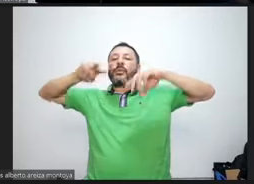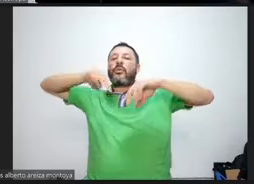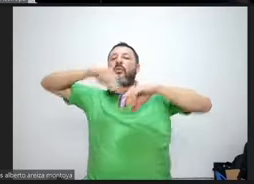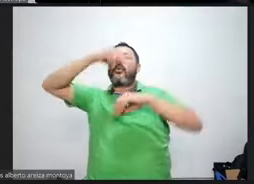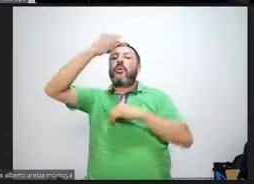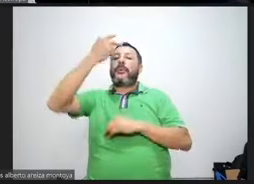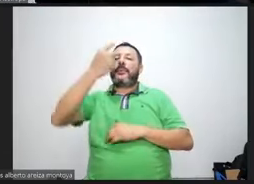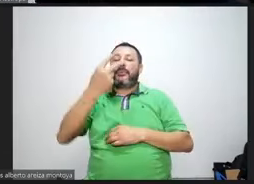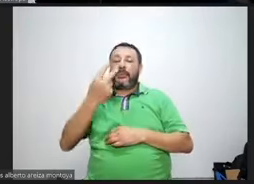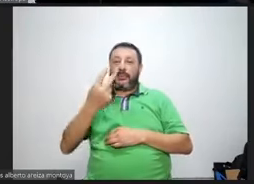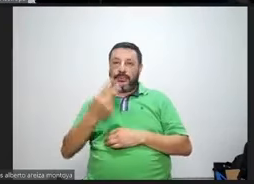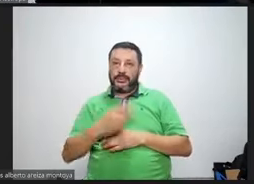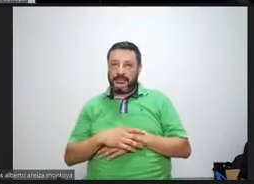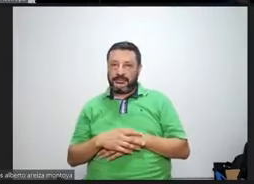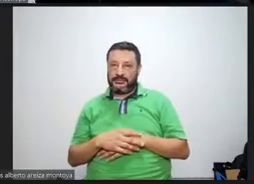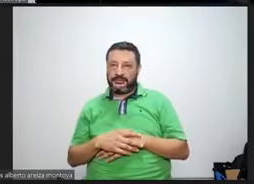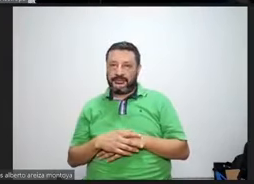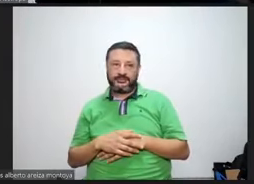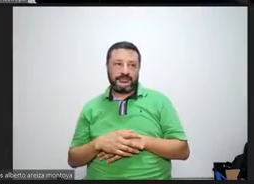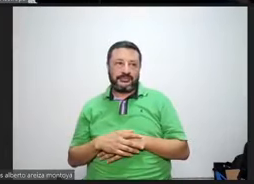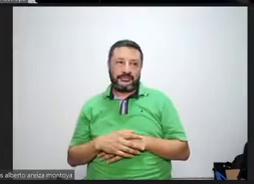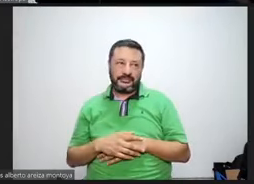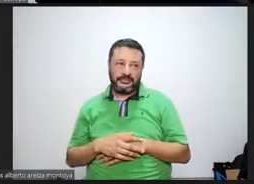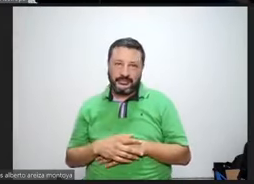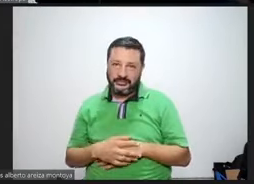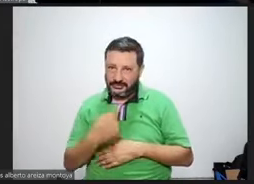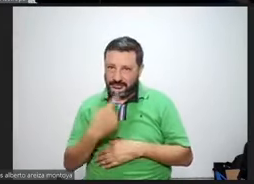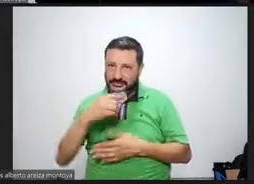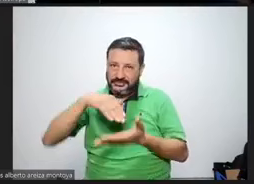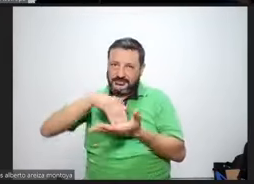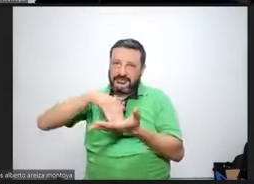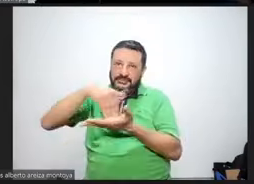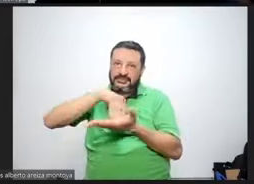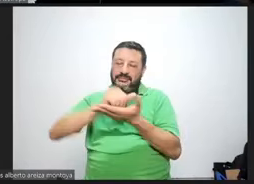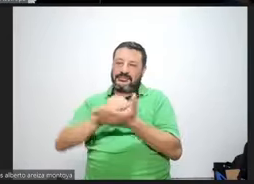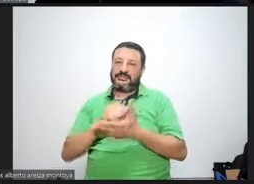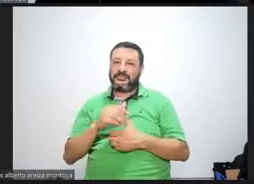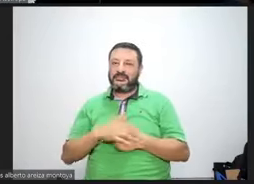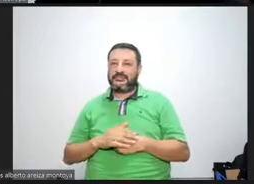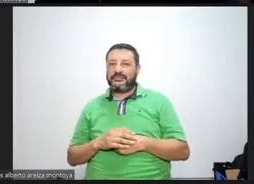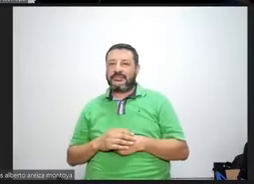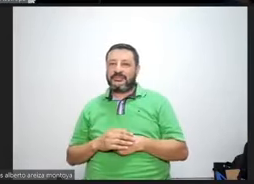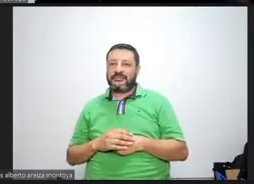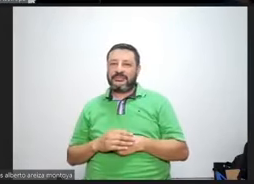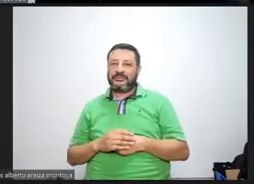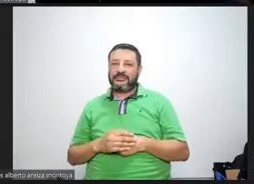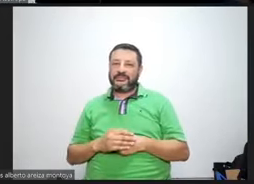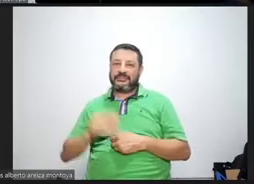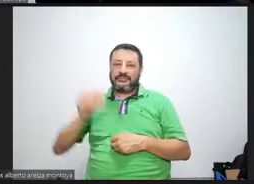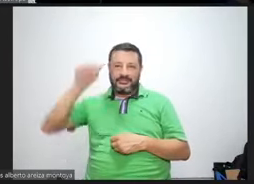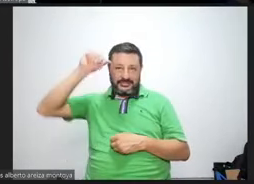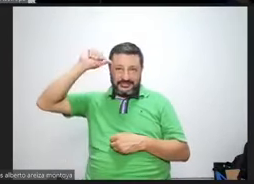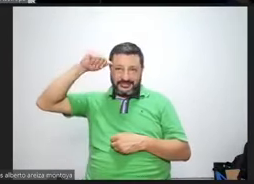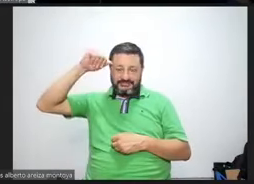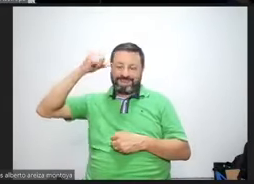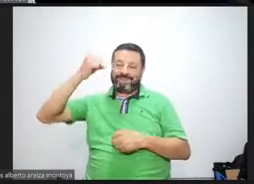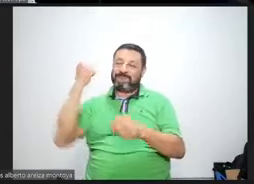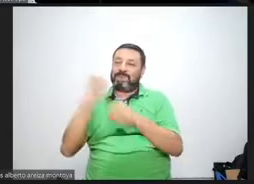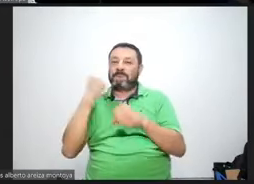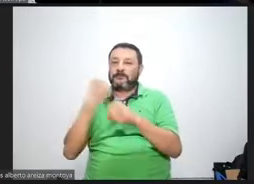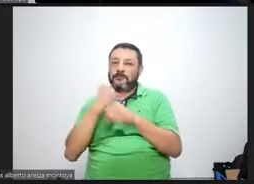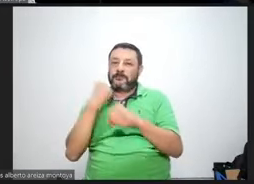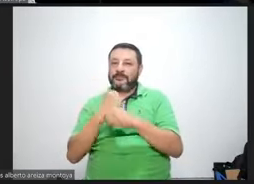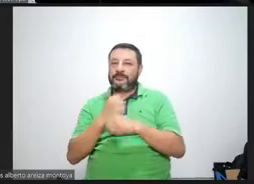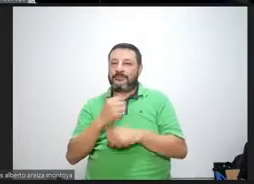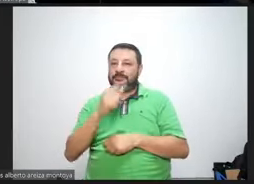tiempo. Entonces, esa ha sido una de mis debilidades grandes, que incluso me toca reforzarla mucho. Y en natación, pues